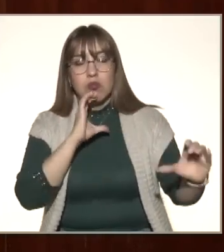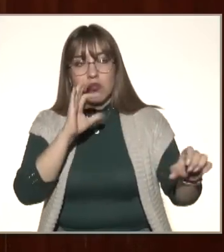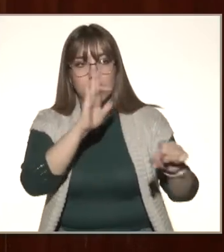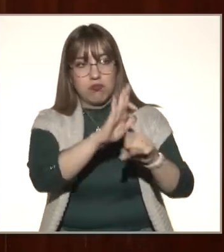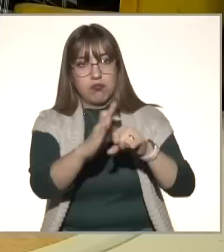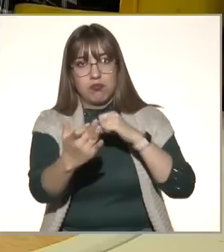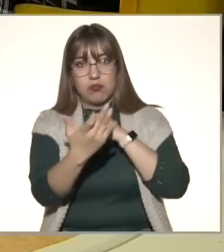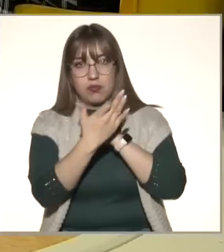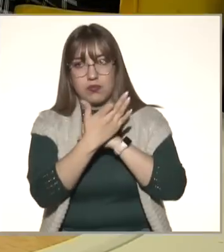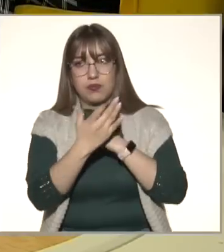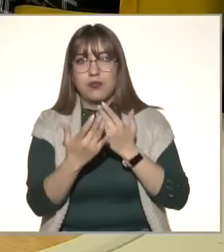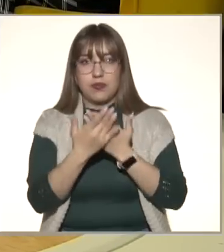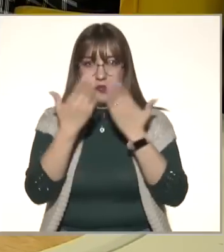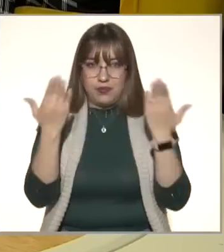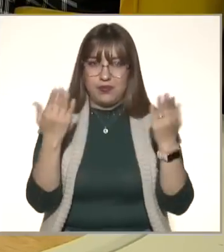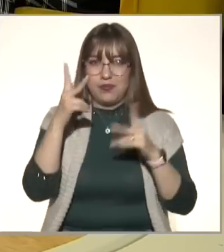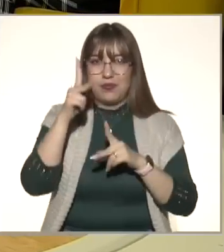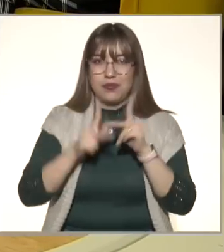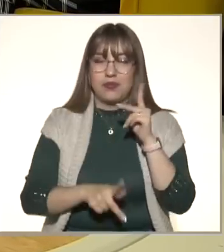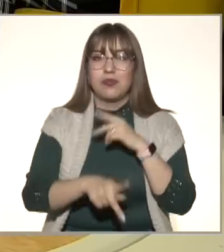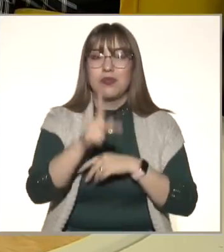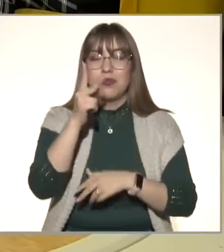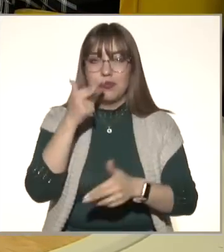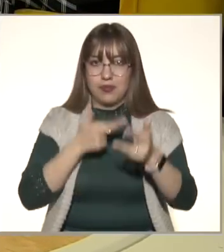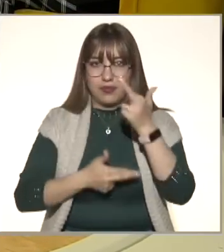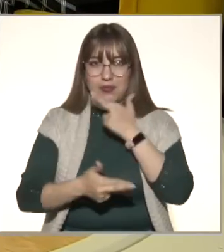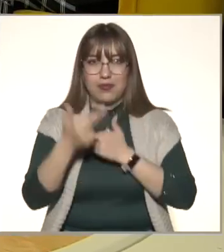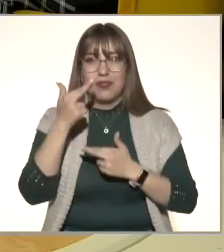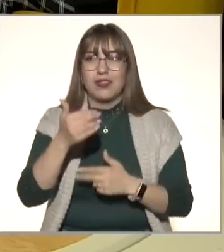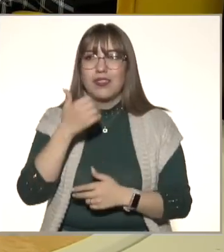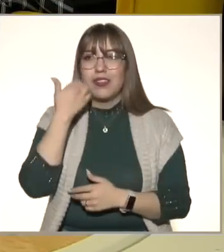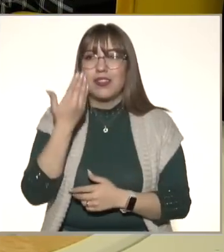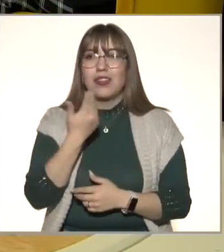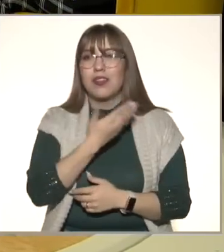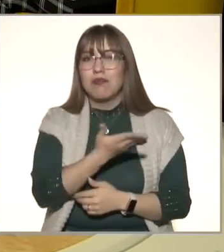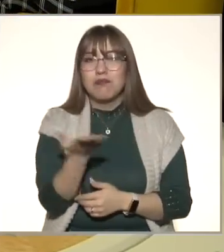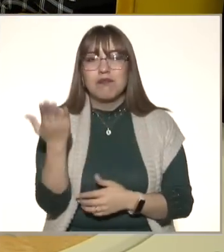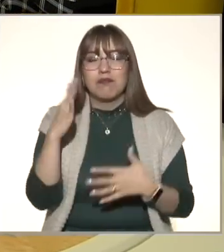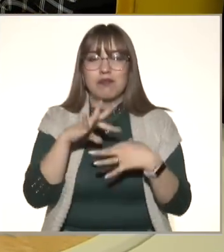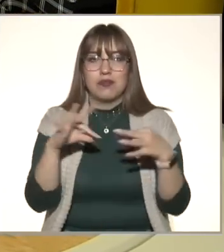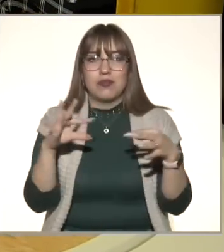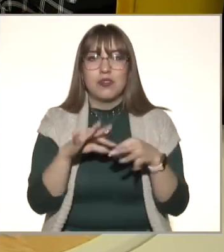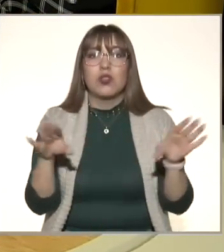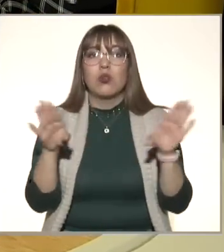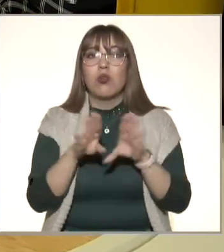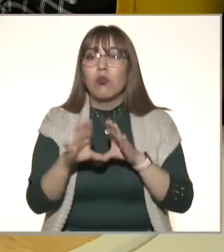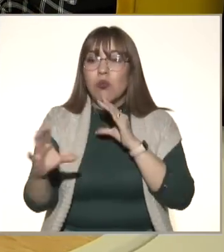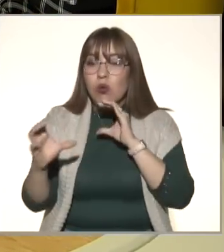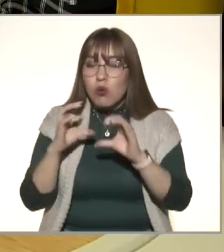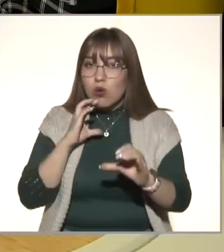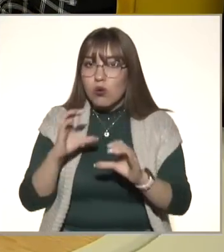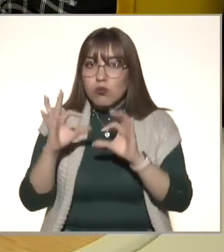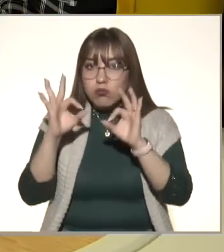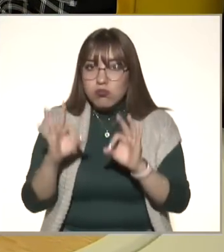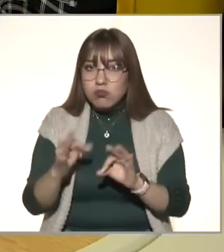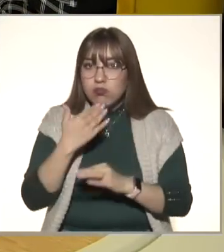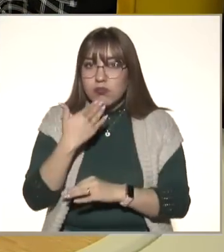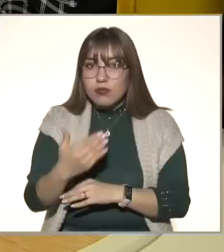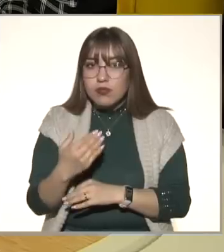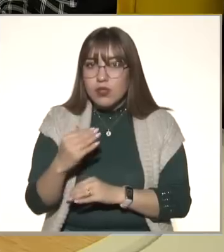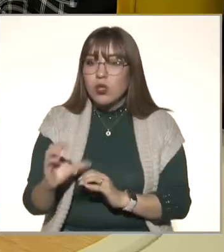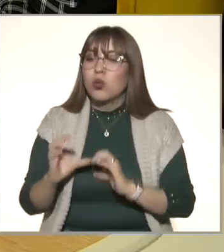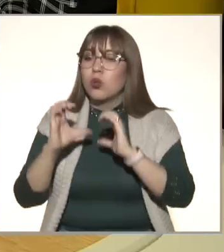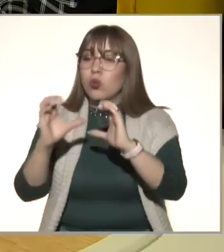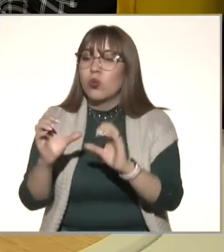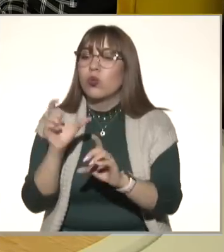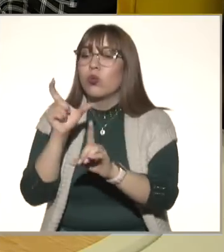¿no? Vamos a ir a una pausa, pero regresando, quiero que nos expliques cómo se realiza esta comunicación que cuida al otro,